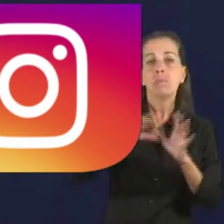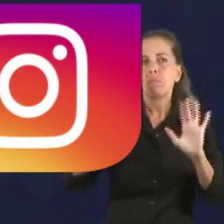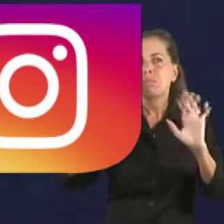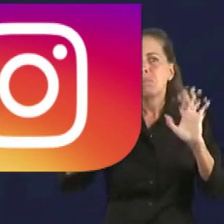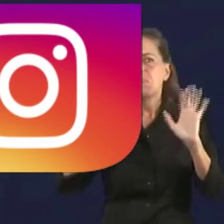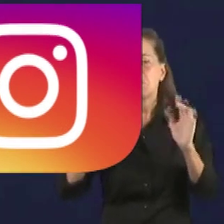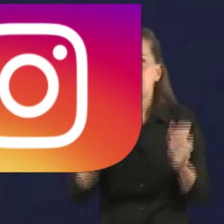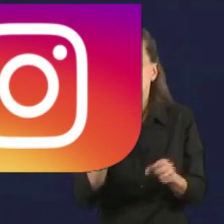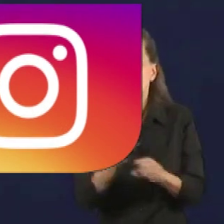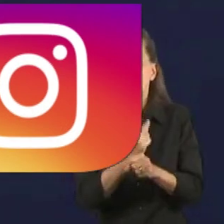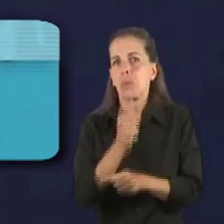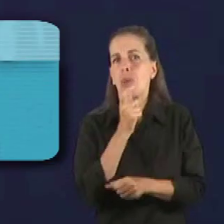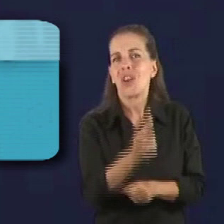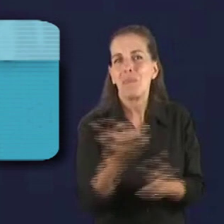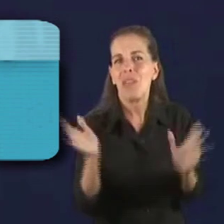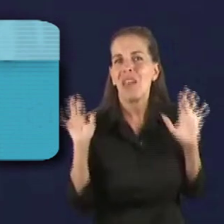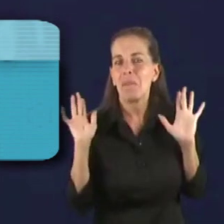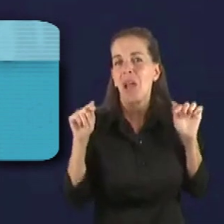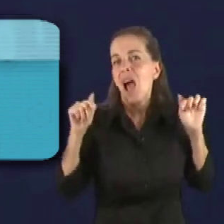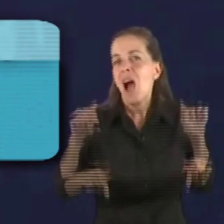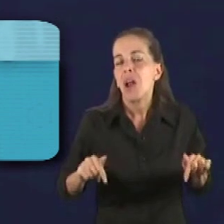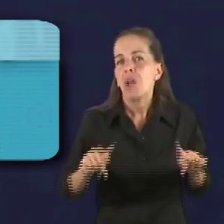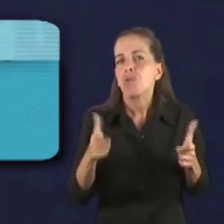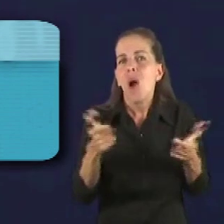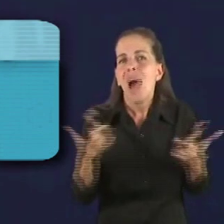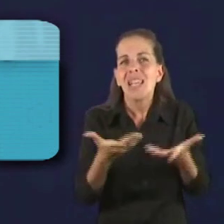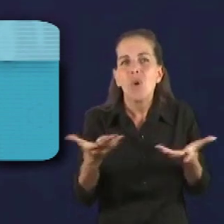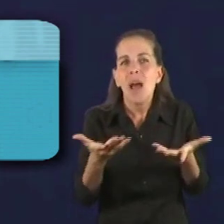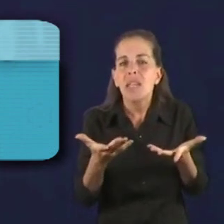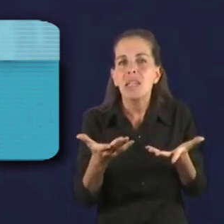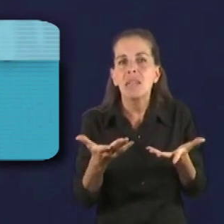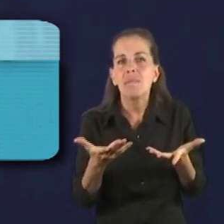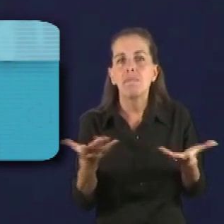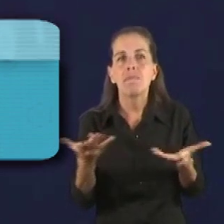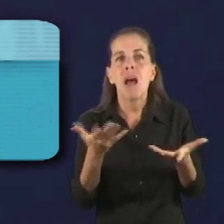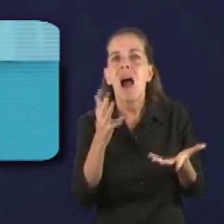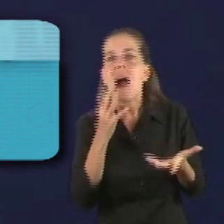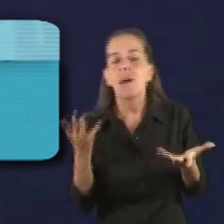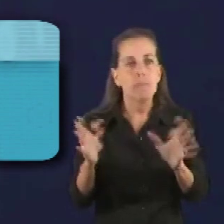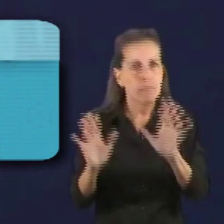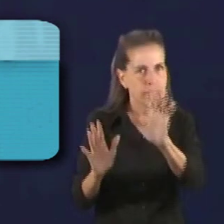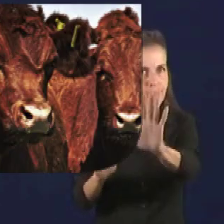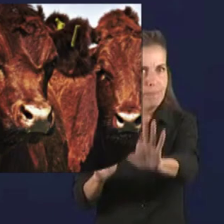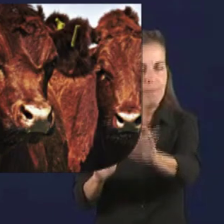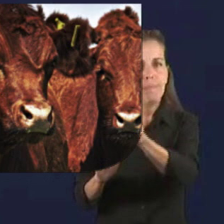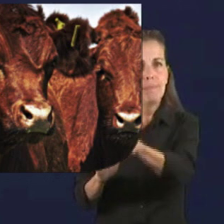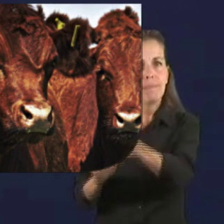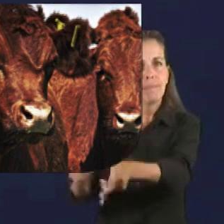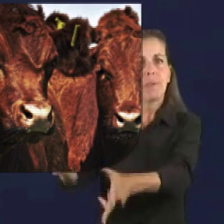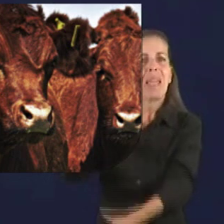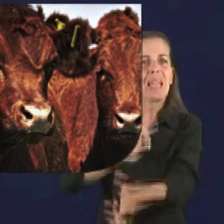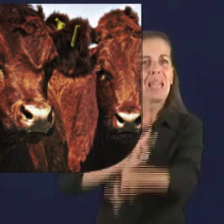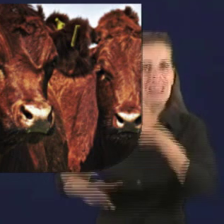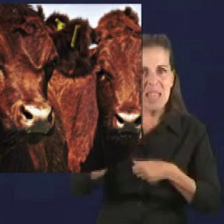No hay nada que te pueda decir al respecto, porque no hay nada que me indique que, primero, que las declaraciones que me estás mencionando yo no las